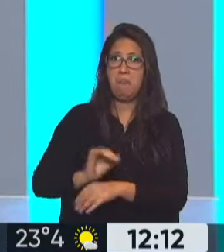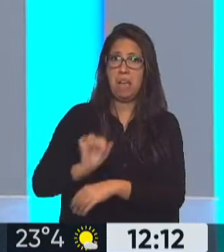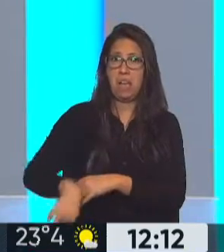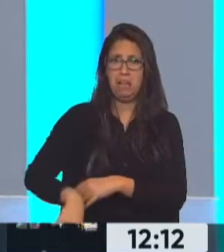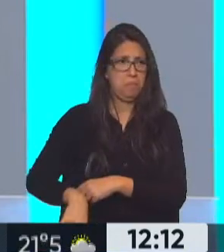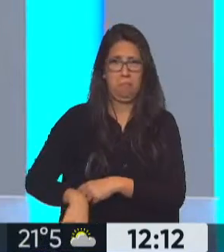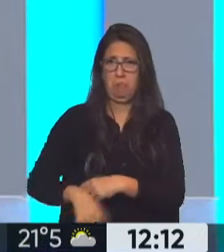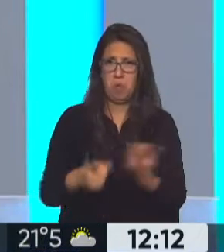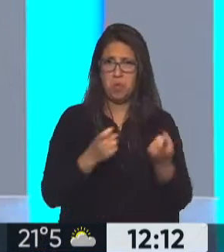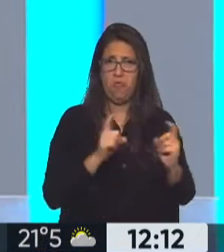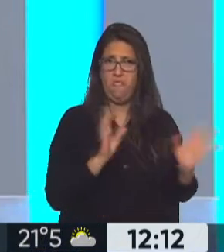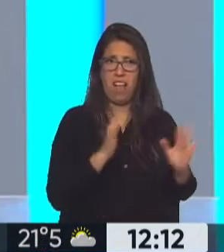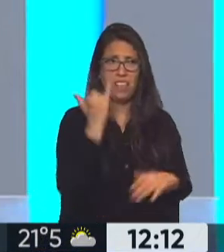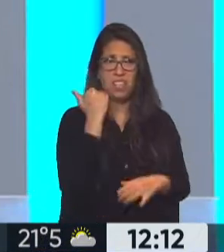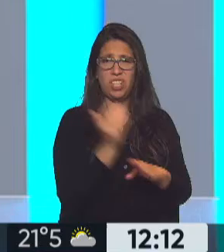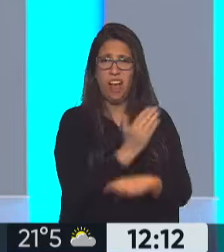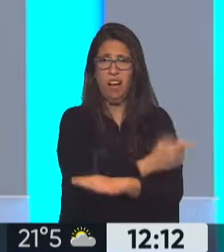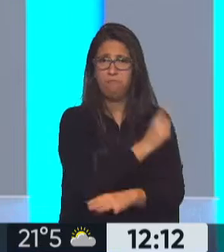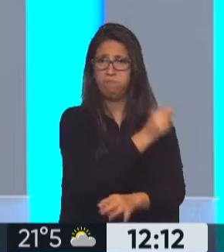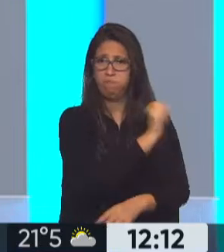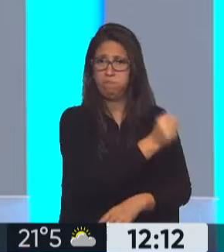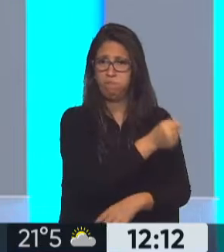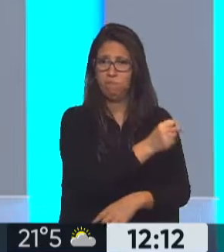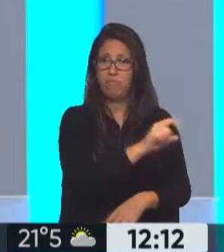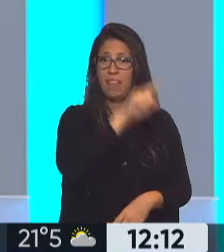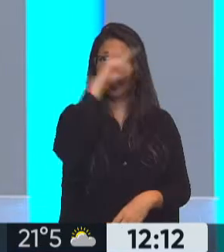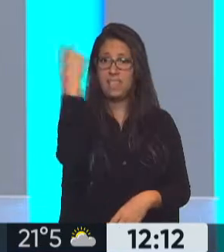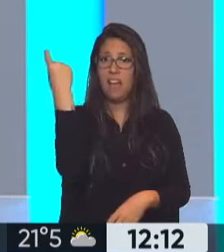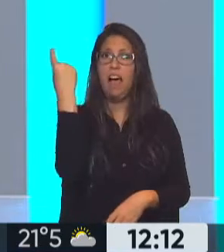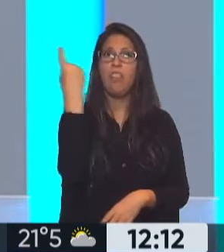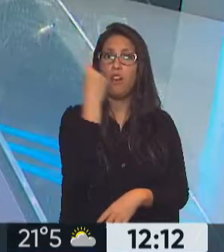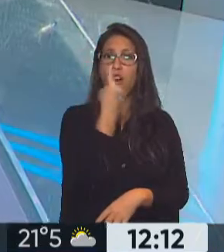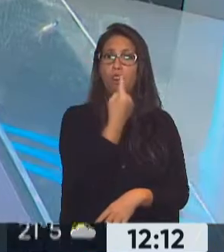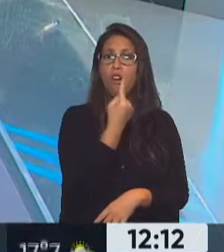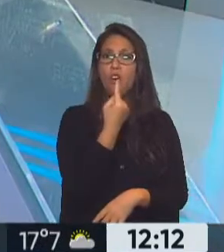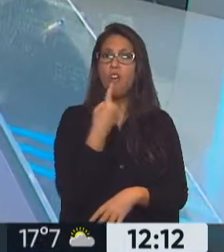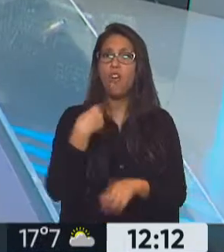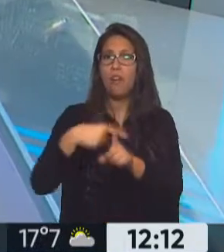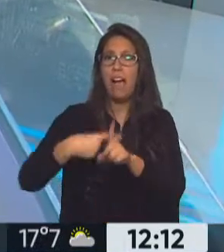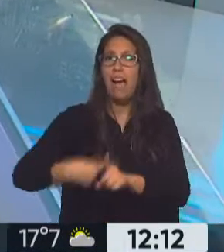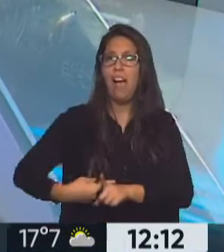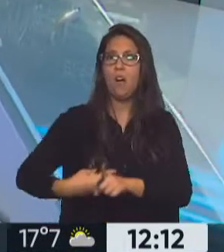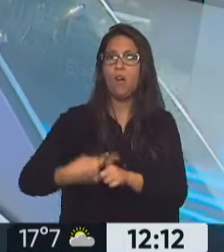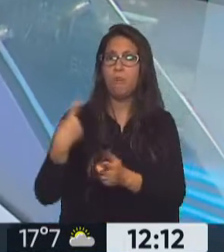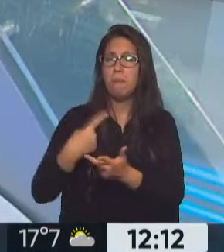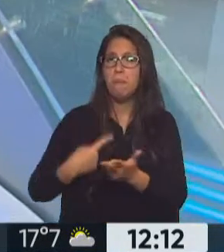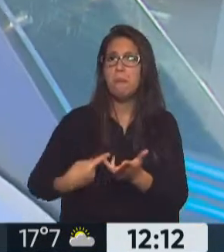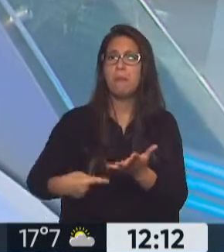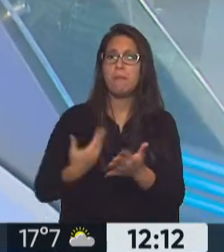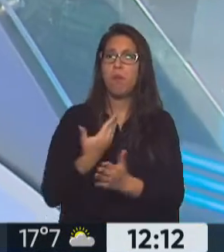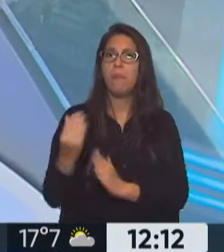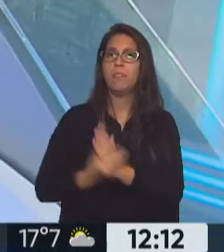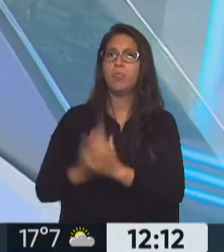Al contrario, digamos, todas las acciones del Estado, como el índice crianza, como el patrocinio jurídico gratuito por parte del